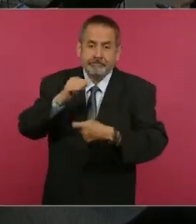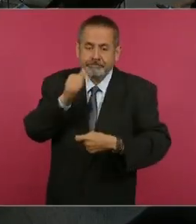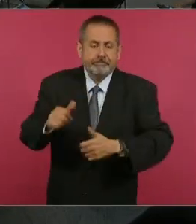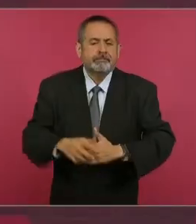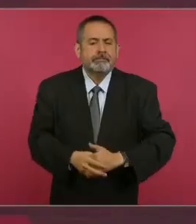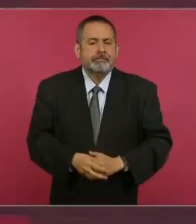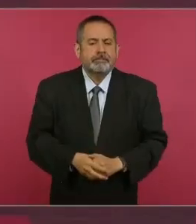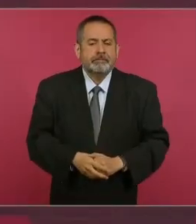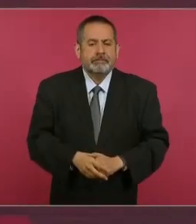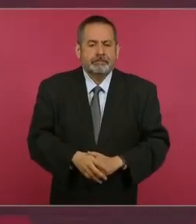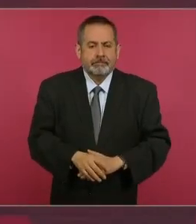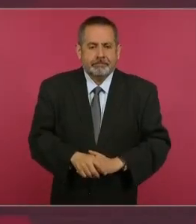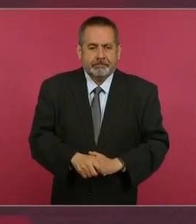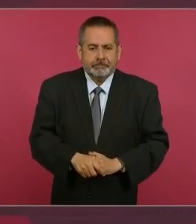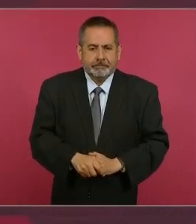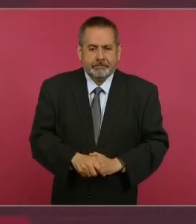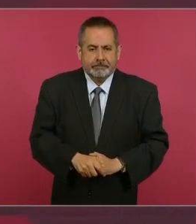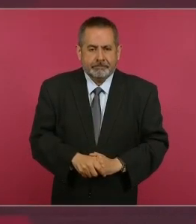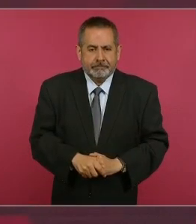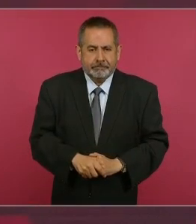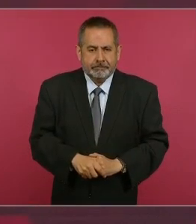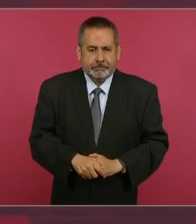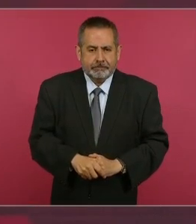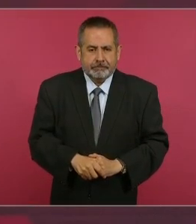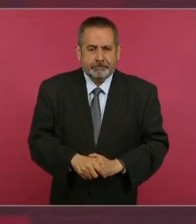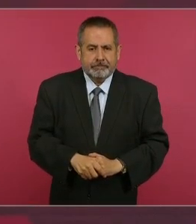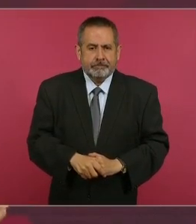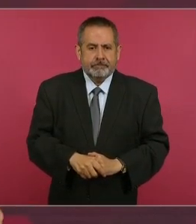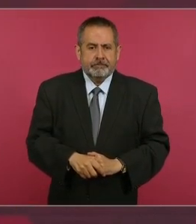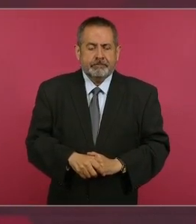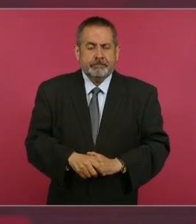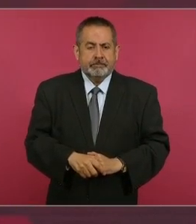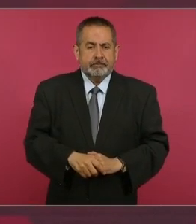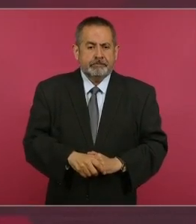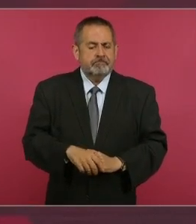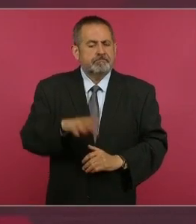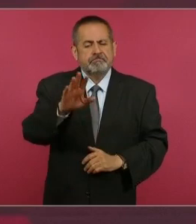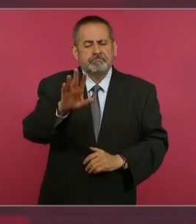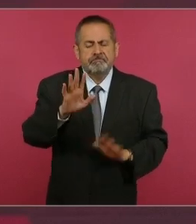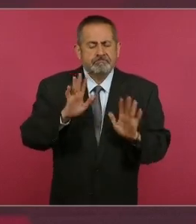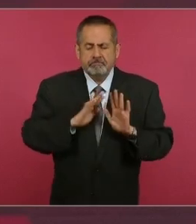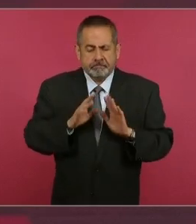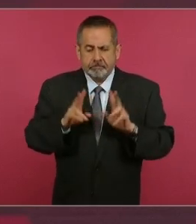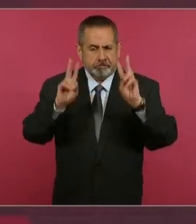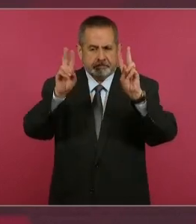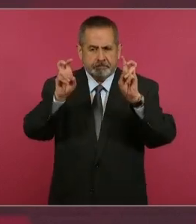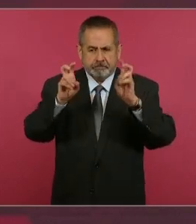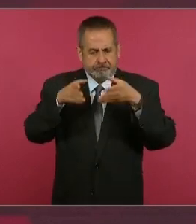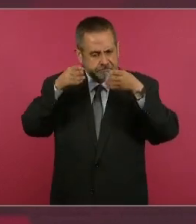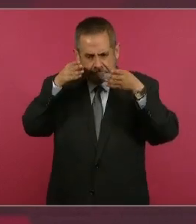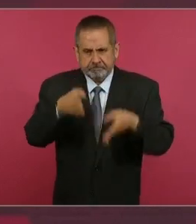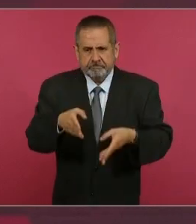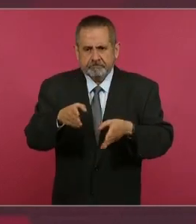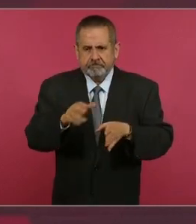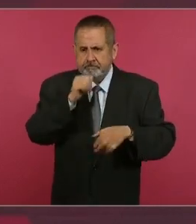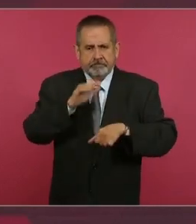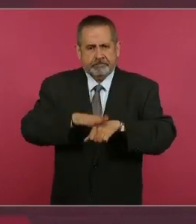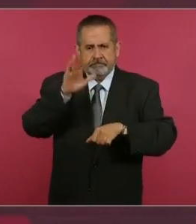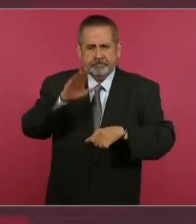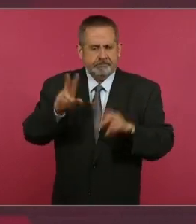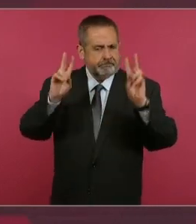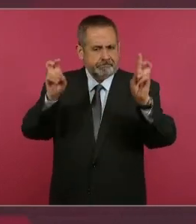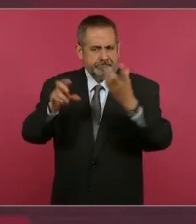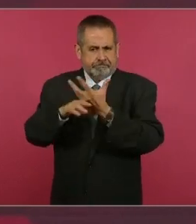No, vamos nosotros a ajustar la reunión a la agenda